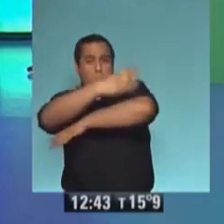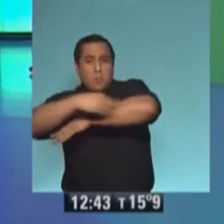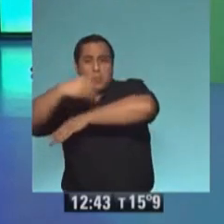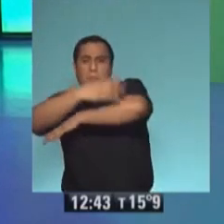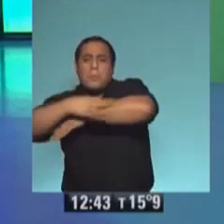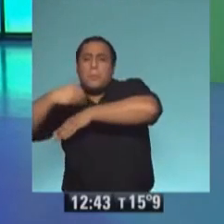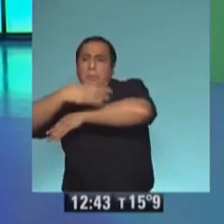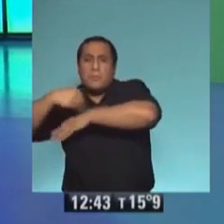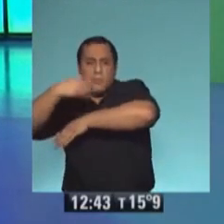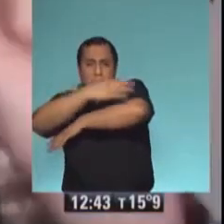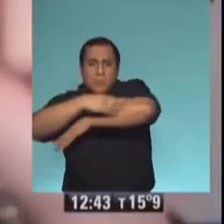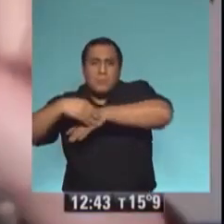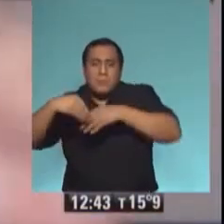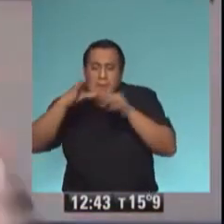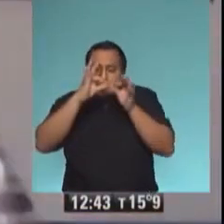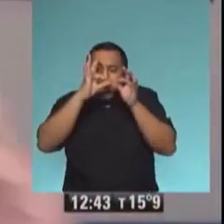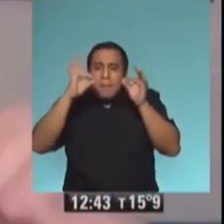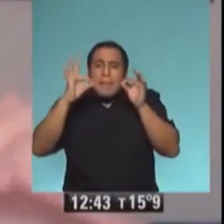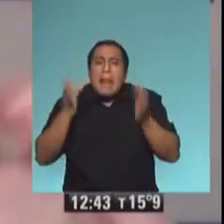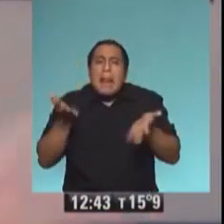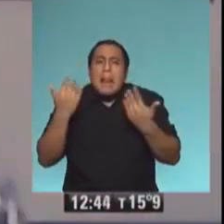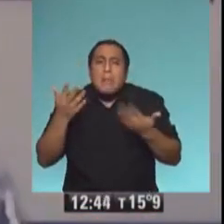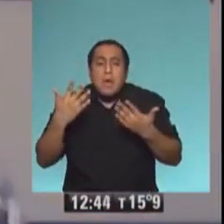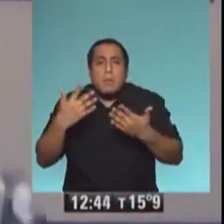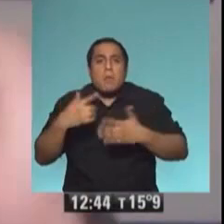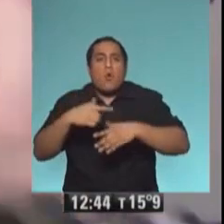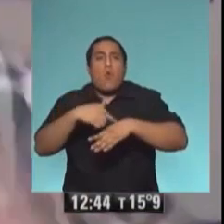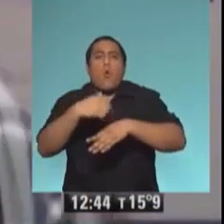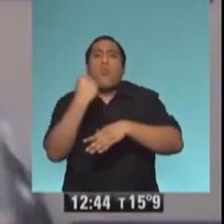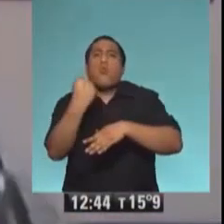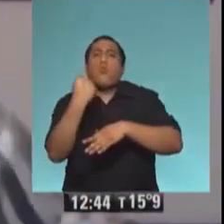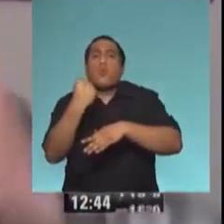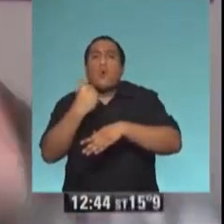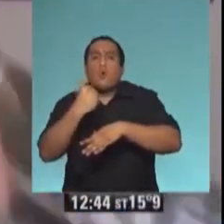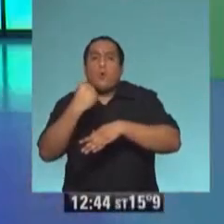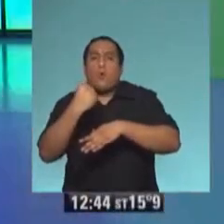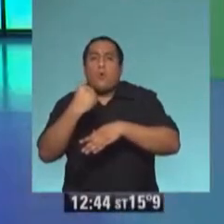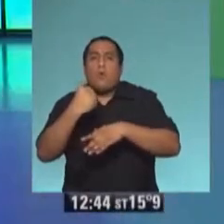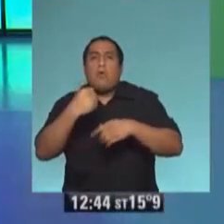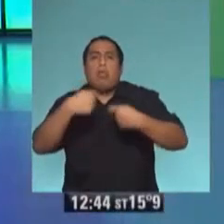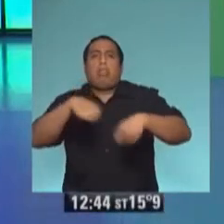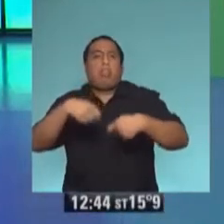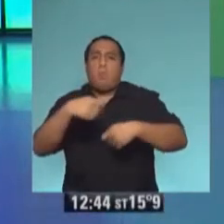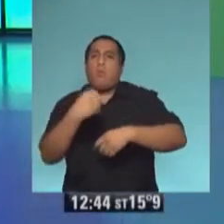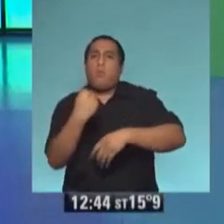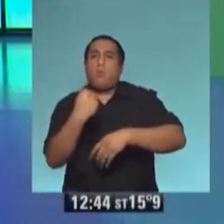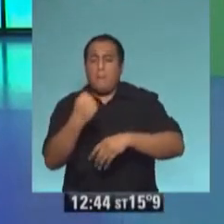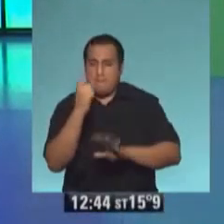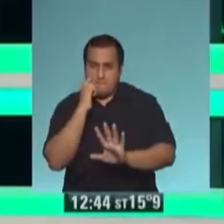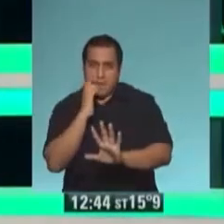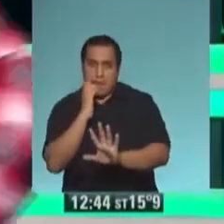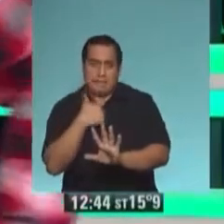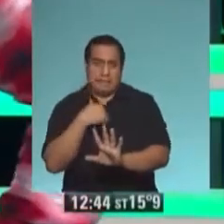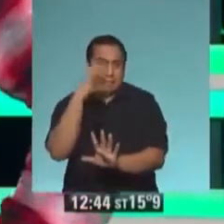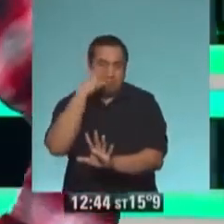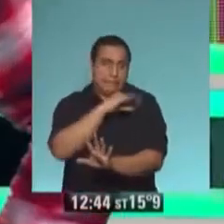estructuras súper livianas, pero muy resistentes, ¿sí? Voy a hacer algo que me olvidé de agarrar, esperen.